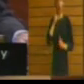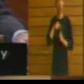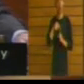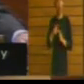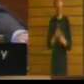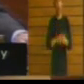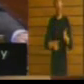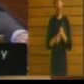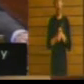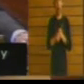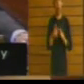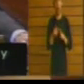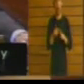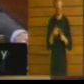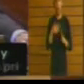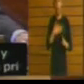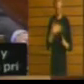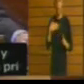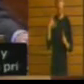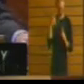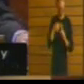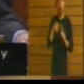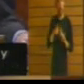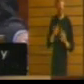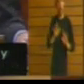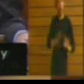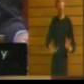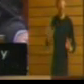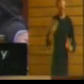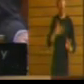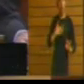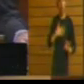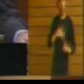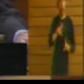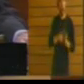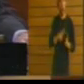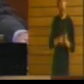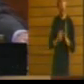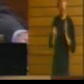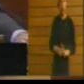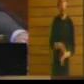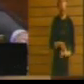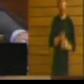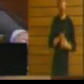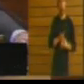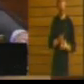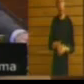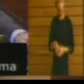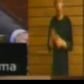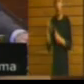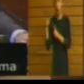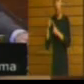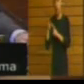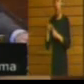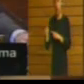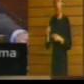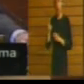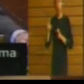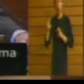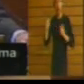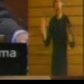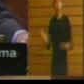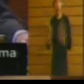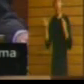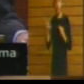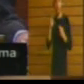afán de conseguir esos objetivos de territorio, lengua, símbolos, por encima fundamentalmente de los objetivos marcados en este